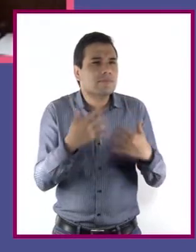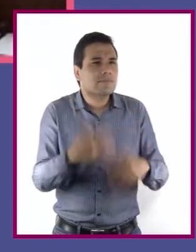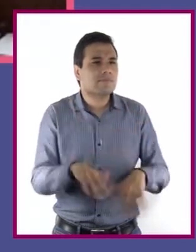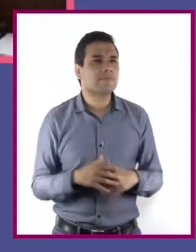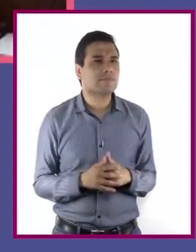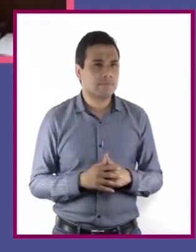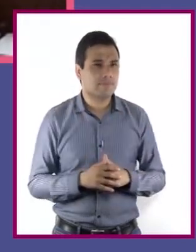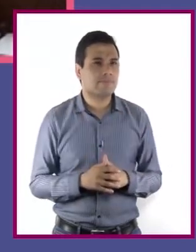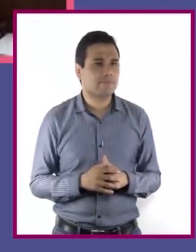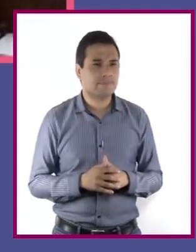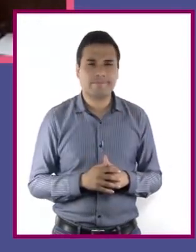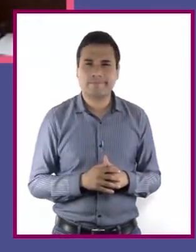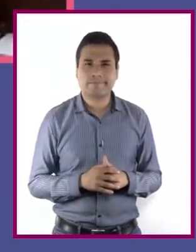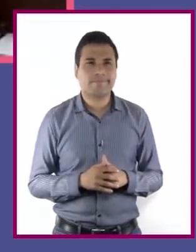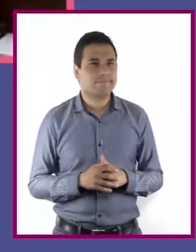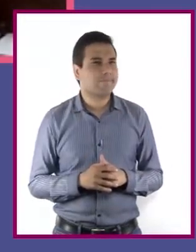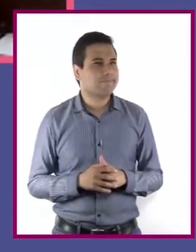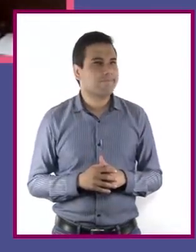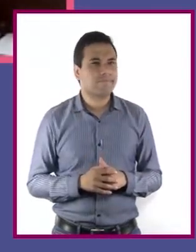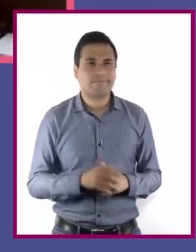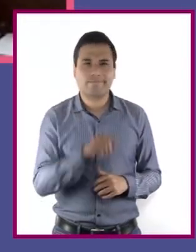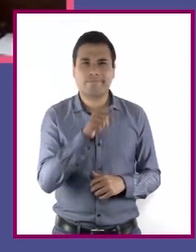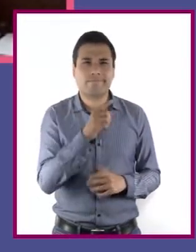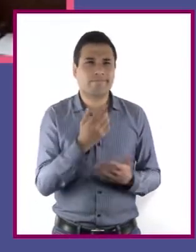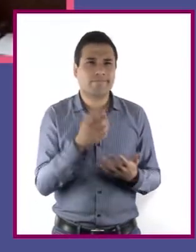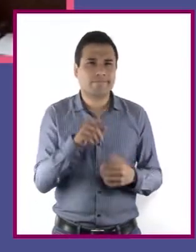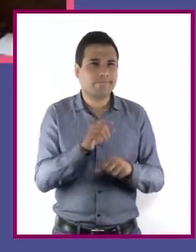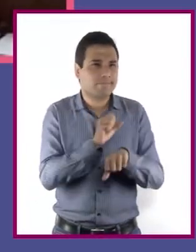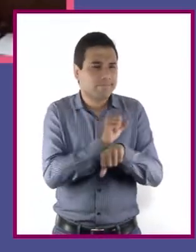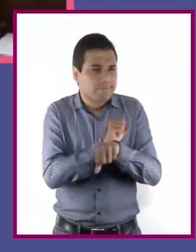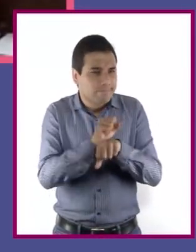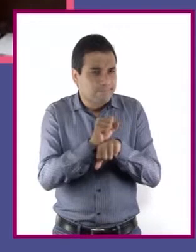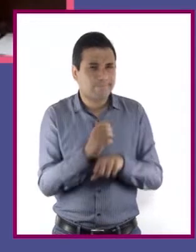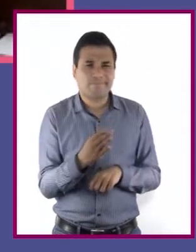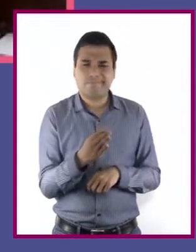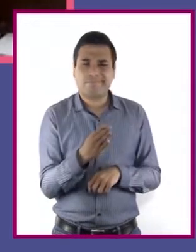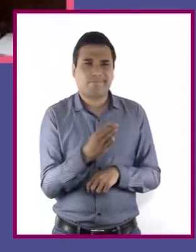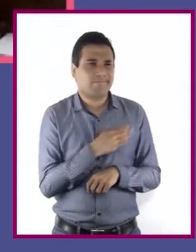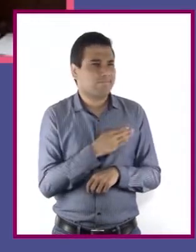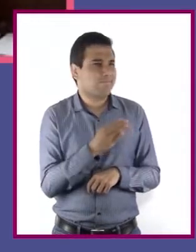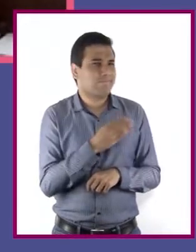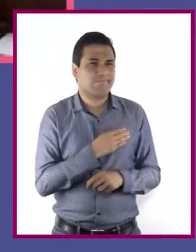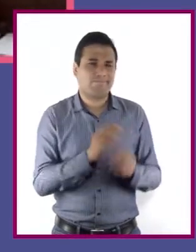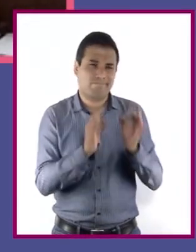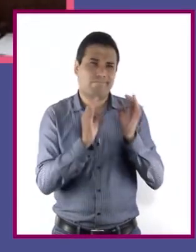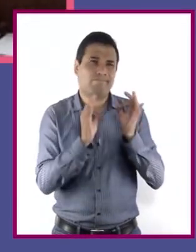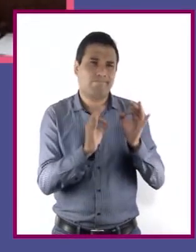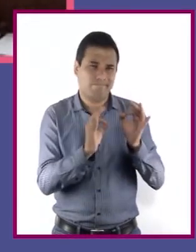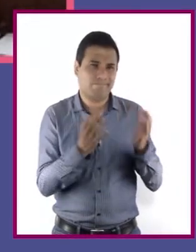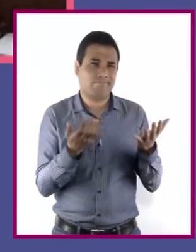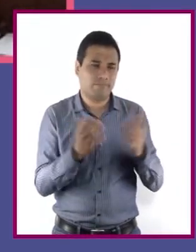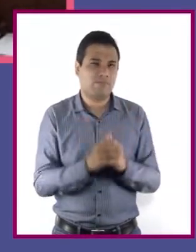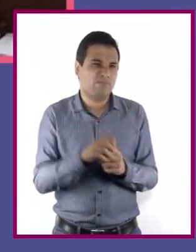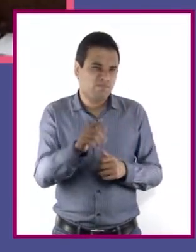Eres demasiado sencillo, directo y un poquito primitivo.